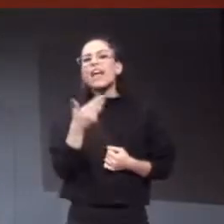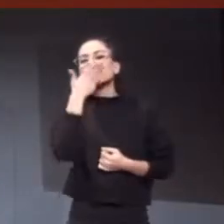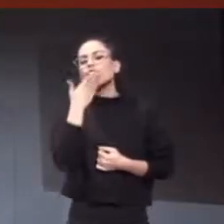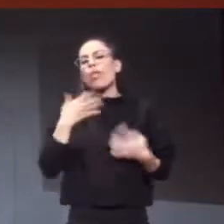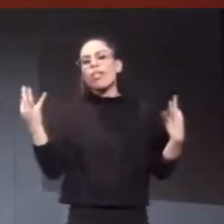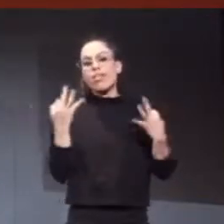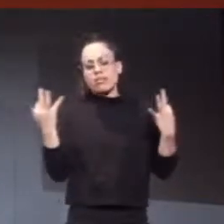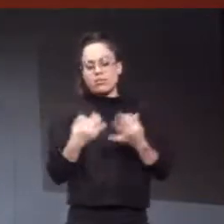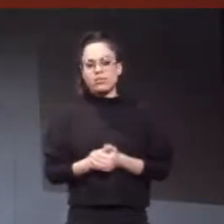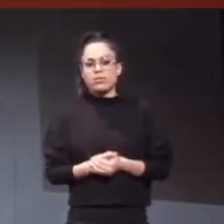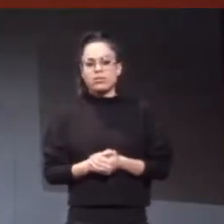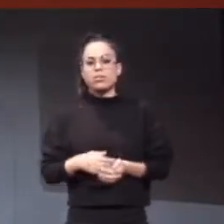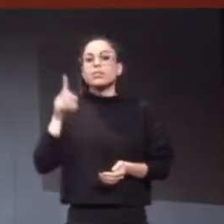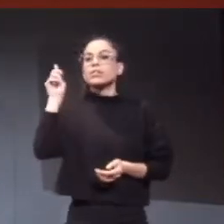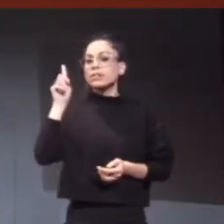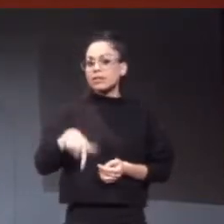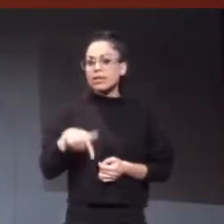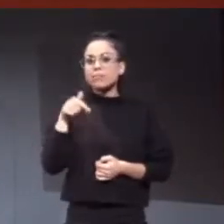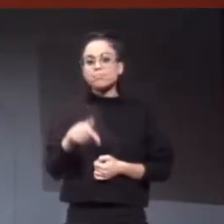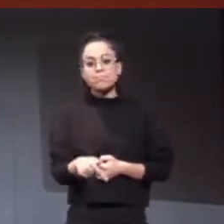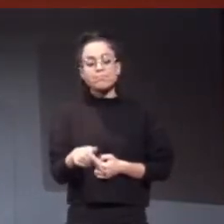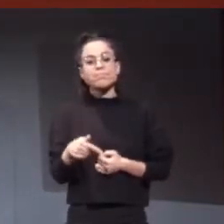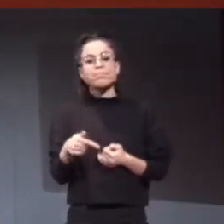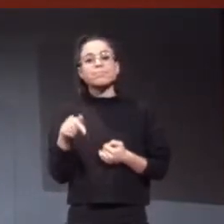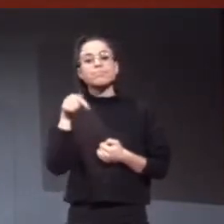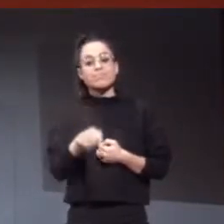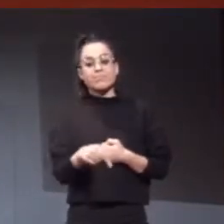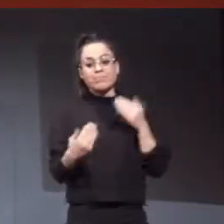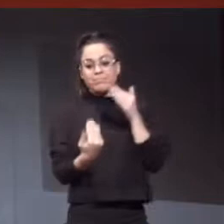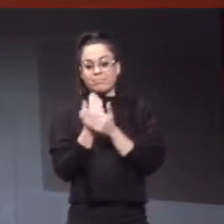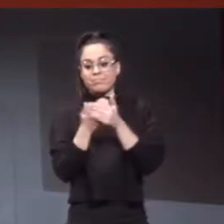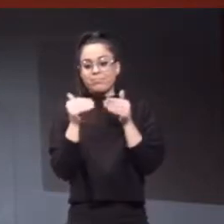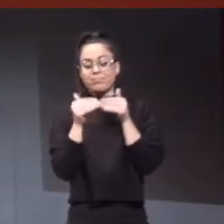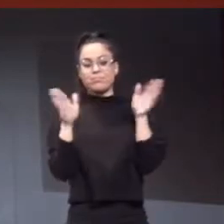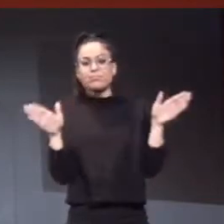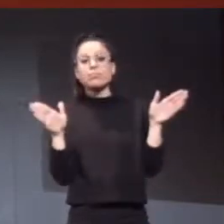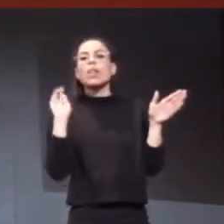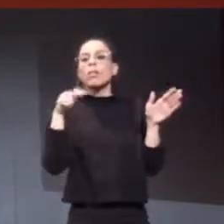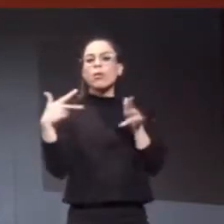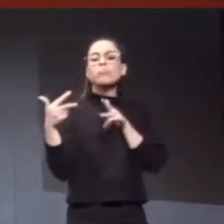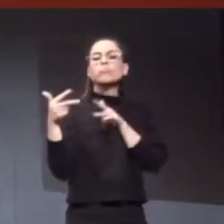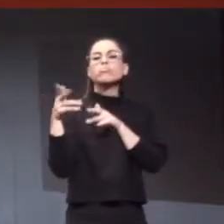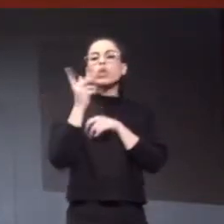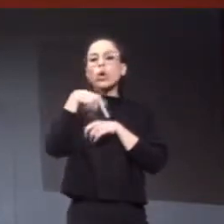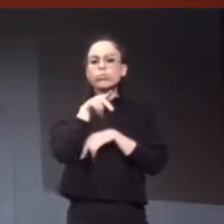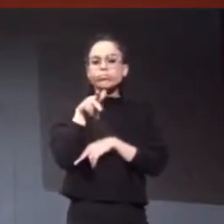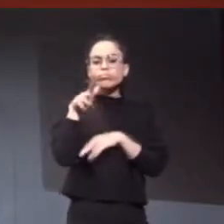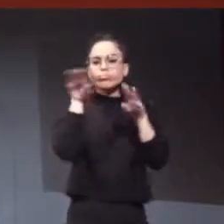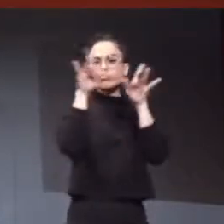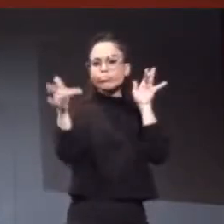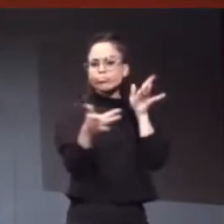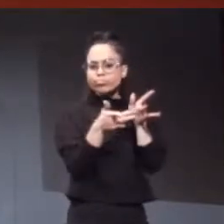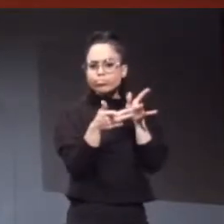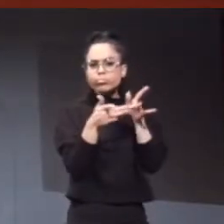Eta bide batez, ekitaldi honen hasiera eta amaiera, istreminen bidez zabalduko dela ere adieraziko